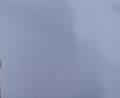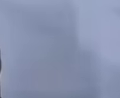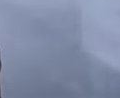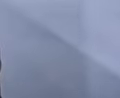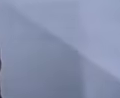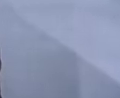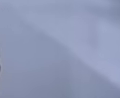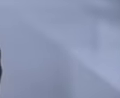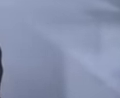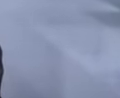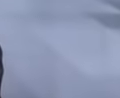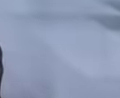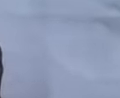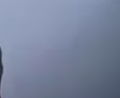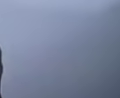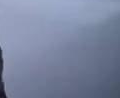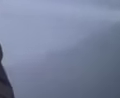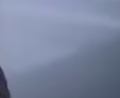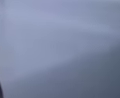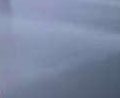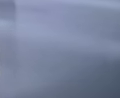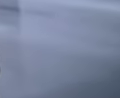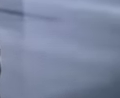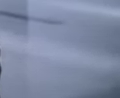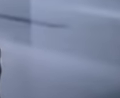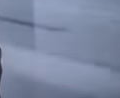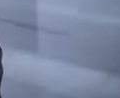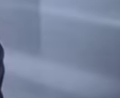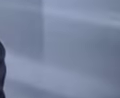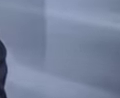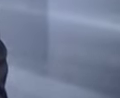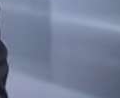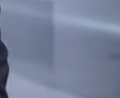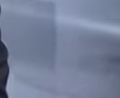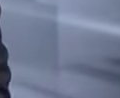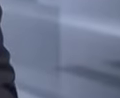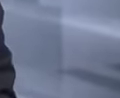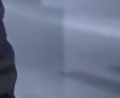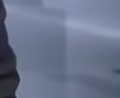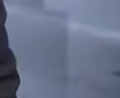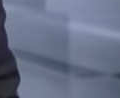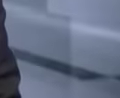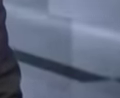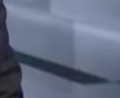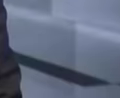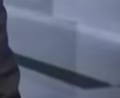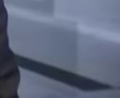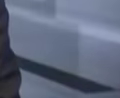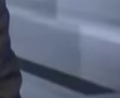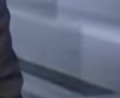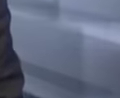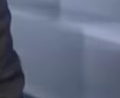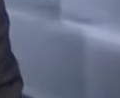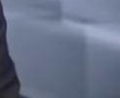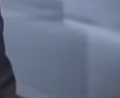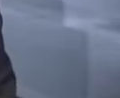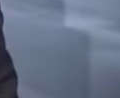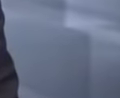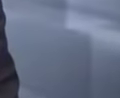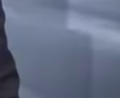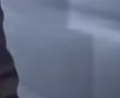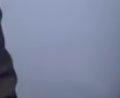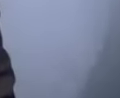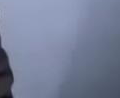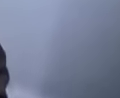lo entienda bien, porque a lo mejor la percepción sería que el gobierno dijo, ah, pues le vamos a regalar a Rosy Orozco